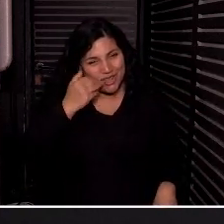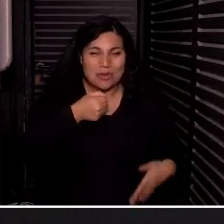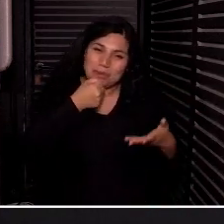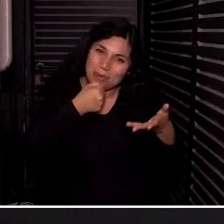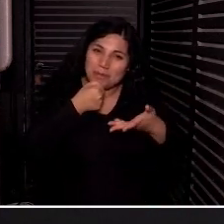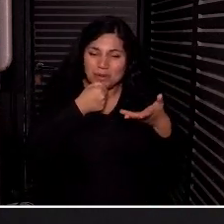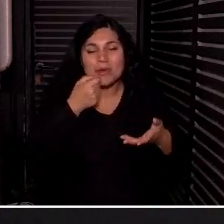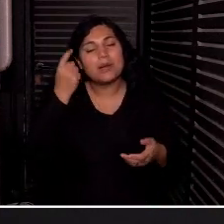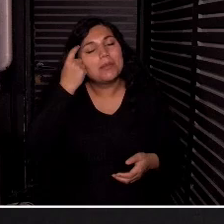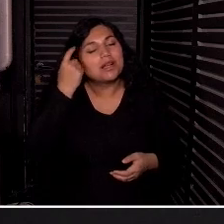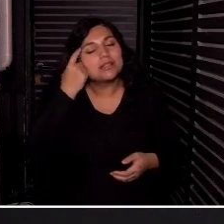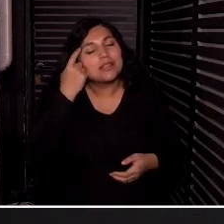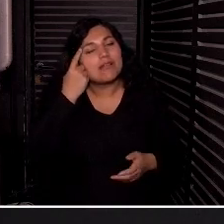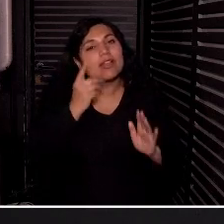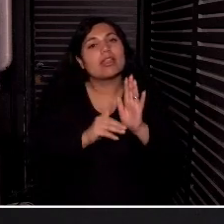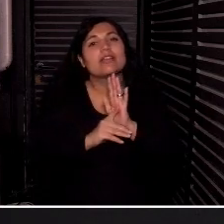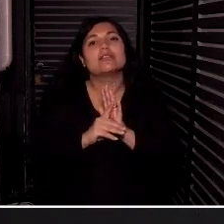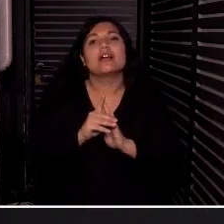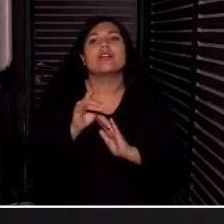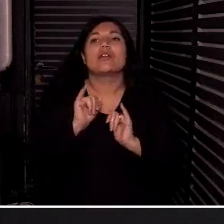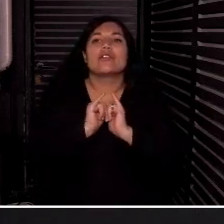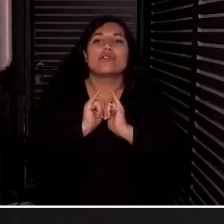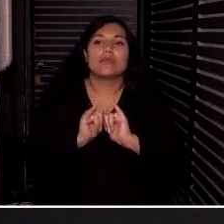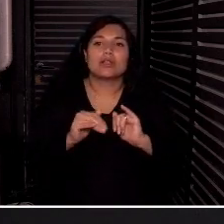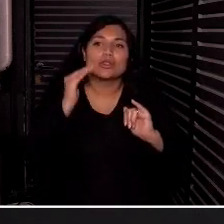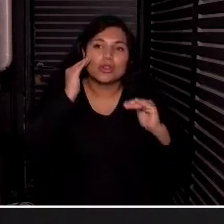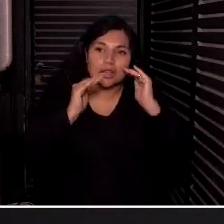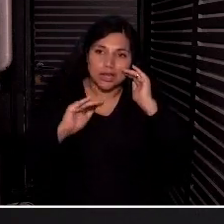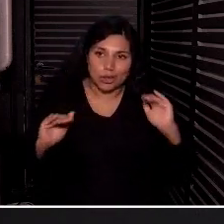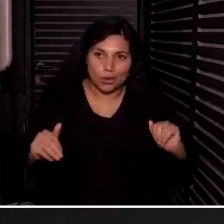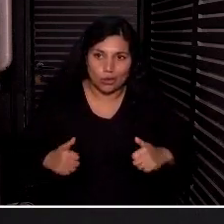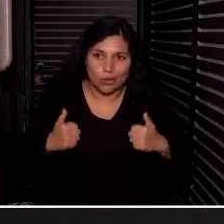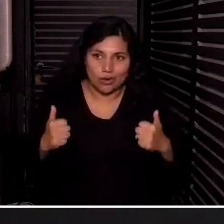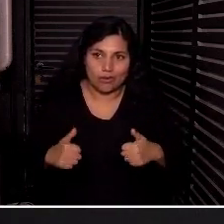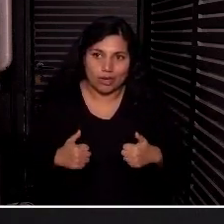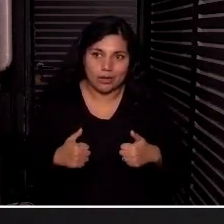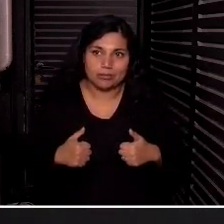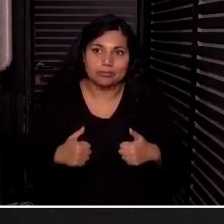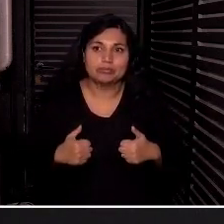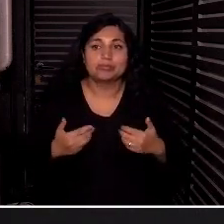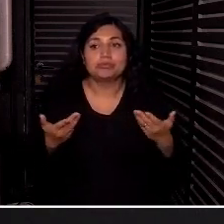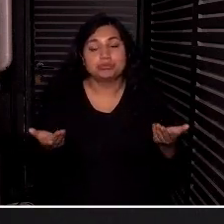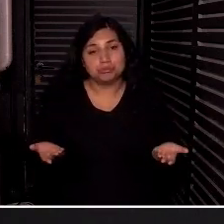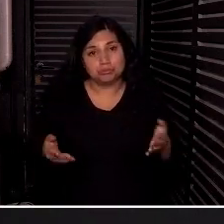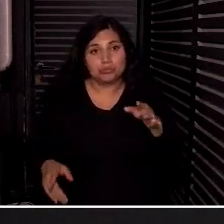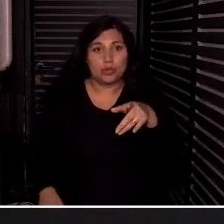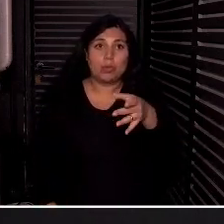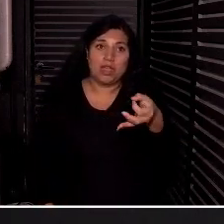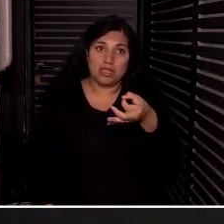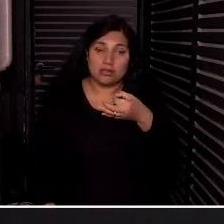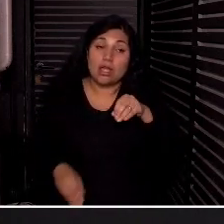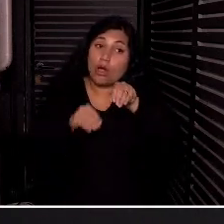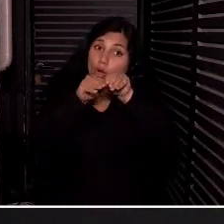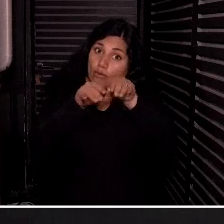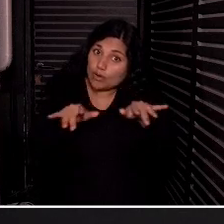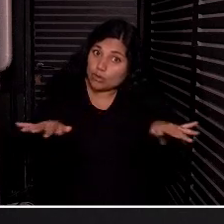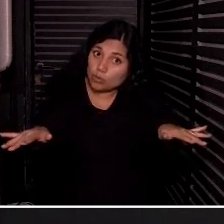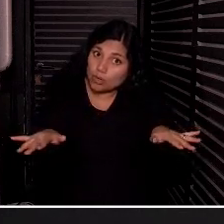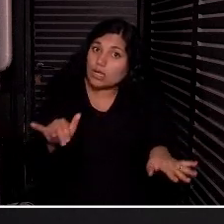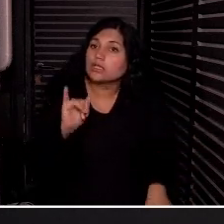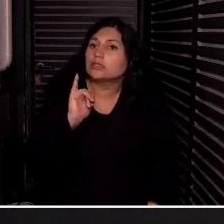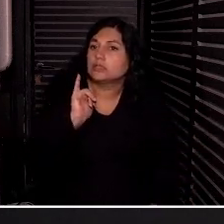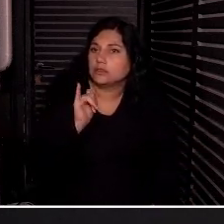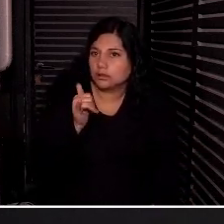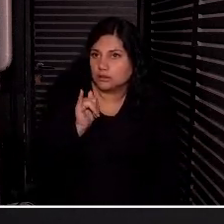pensada para el desarrollo y la formación de es niños y niñas y adolescentes Entonces si tú me dices cobertura que no nos importa el